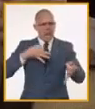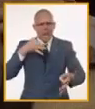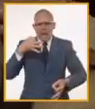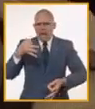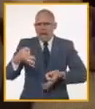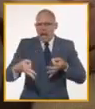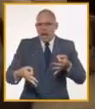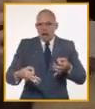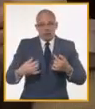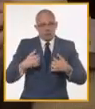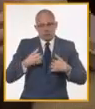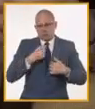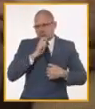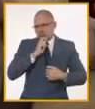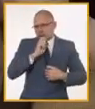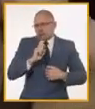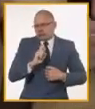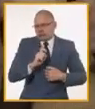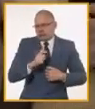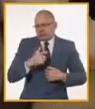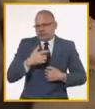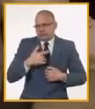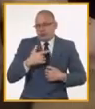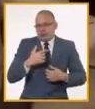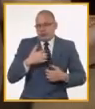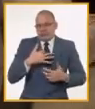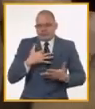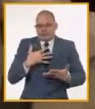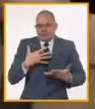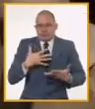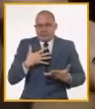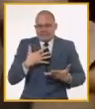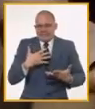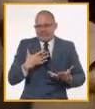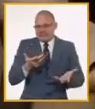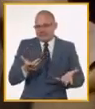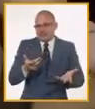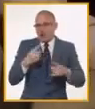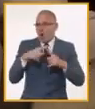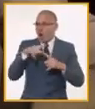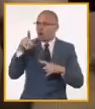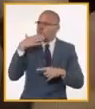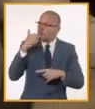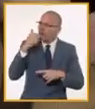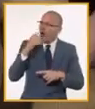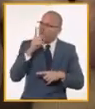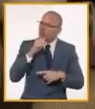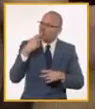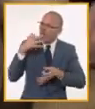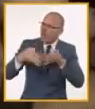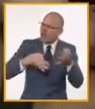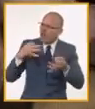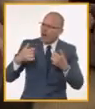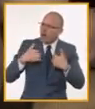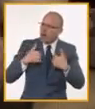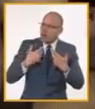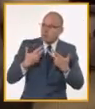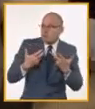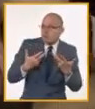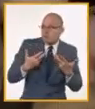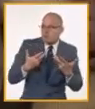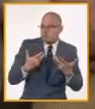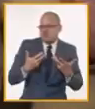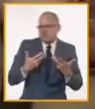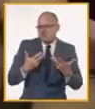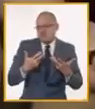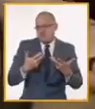tienen más facilidad, más de expresión, yo no las tengo. Pero bueno, cuando tengo que haber dicho cuando había que decir lo que hay